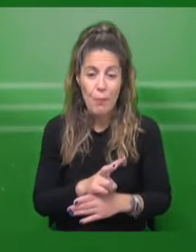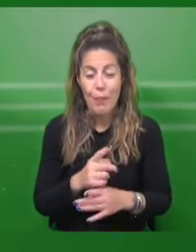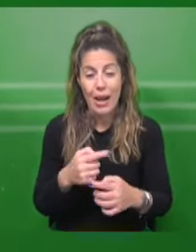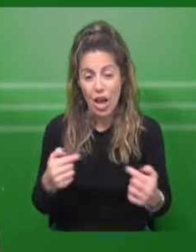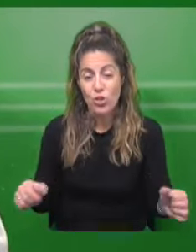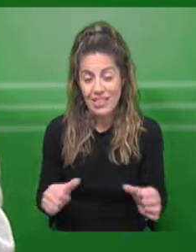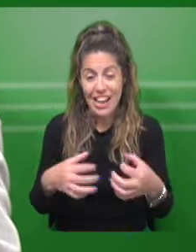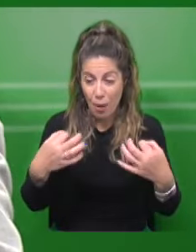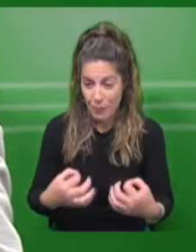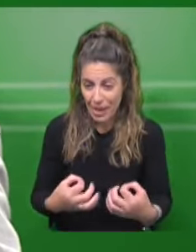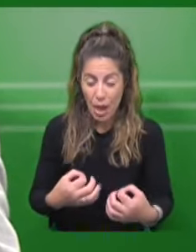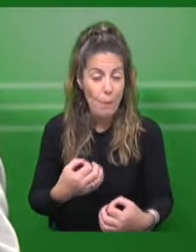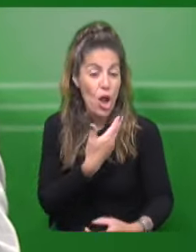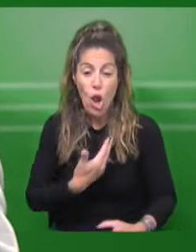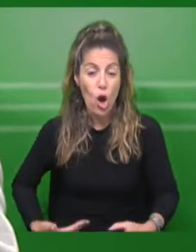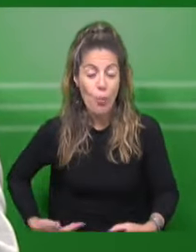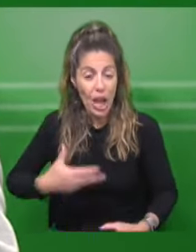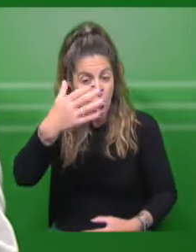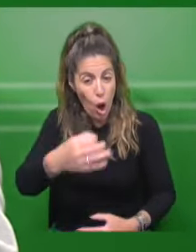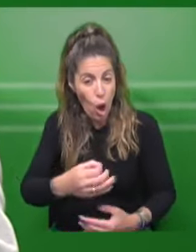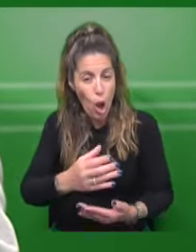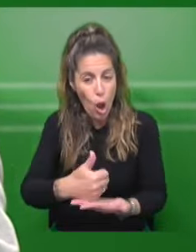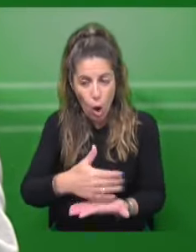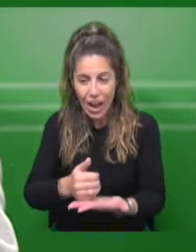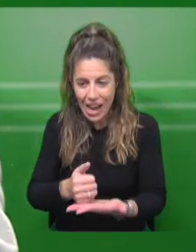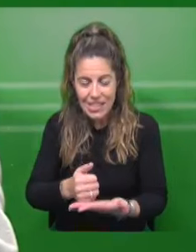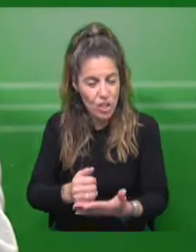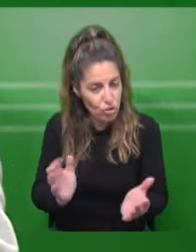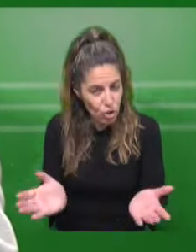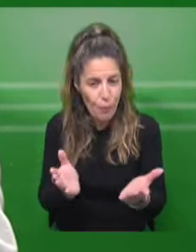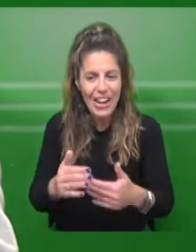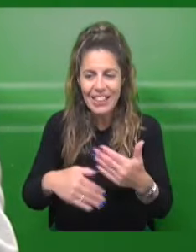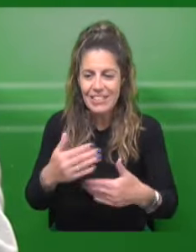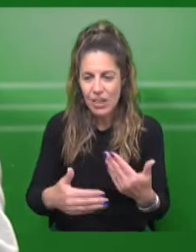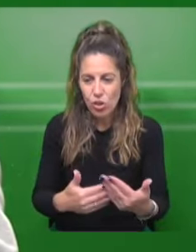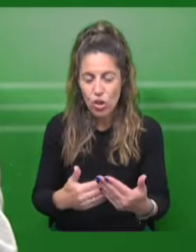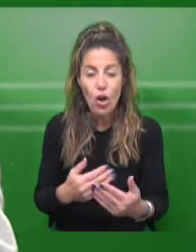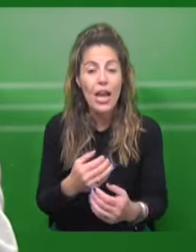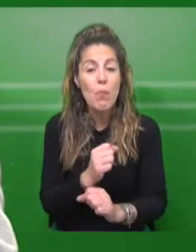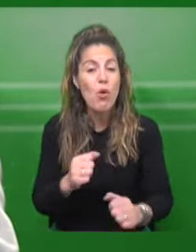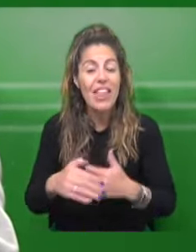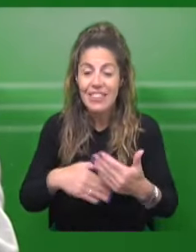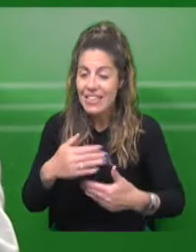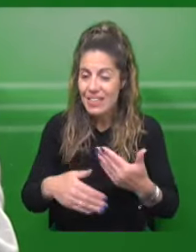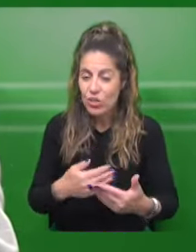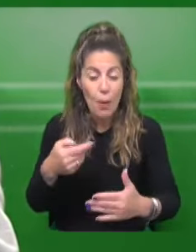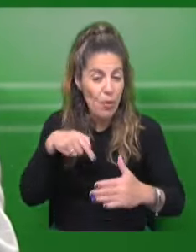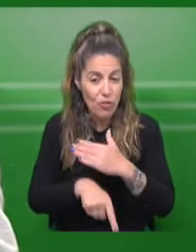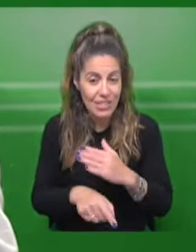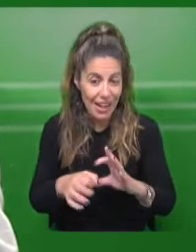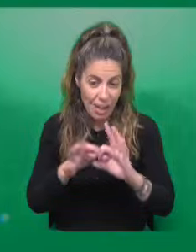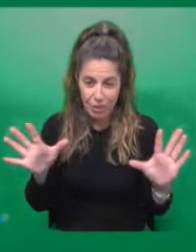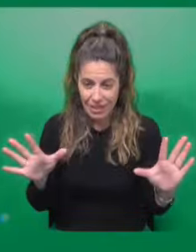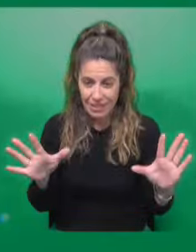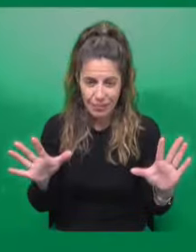hagan bien pero los gobiernos locales son palanca de desarrollo y sobre todo son actores que pueden desarrollar y profundizar la democracia